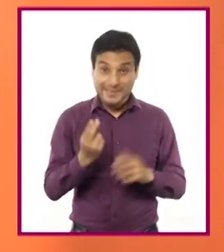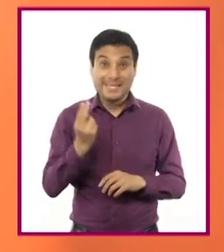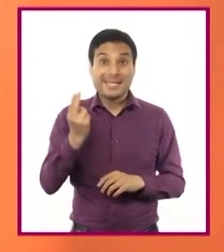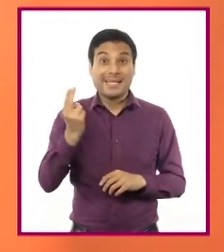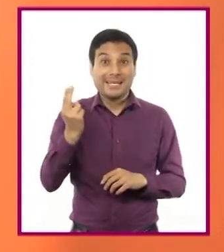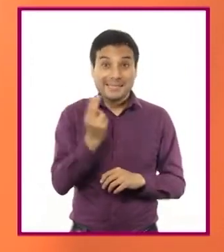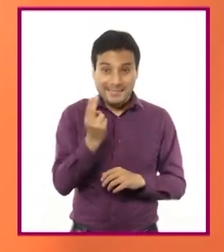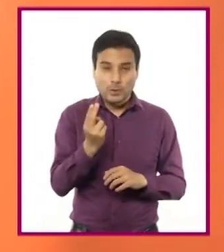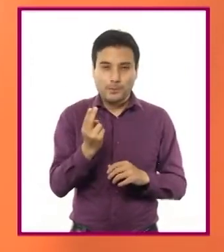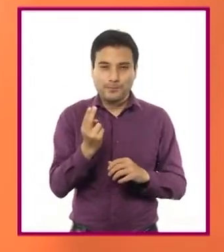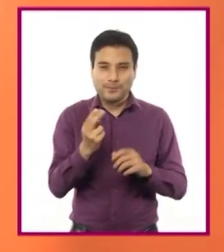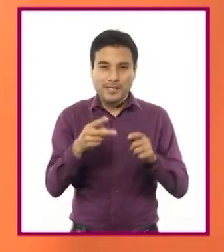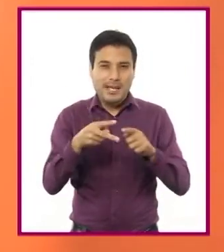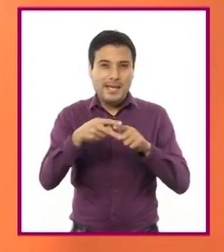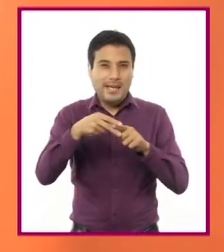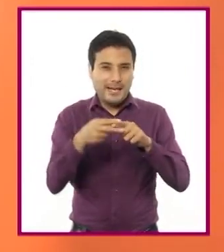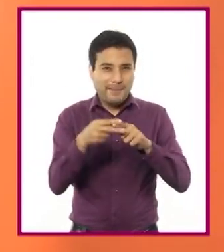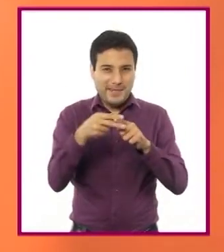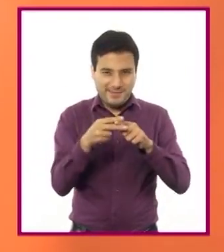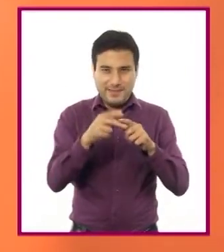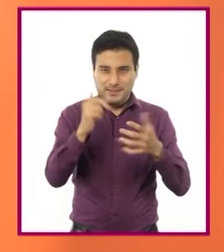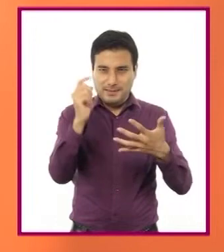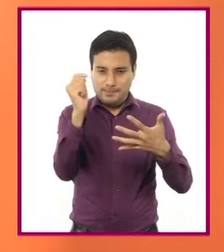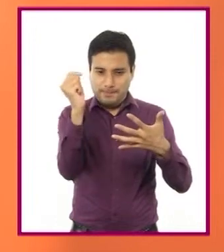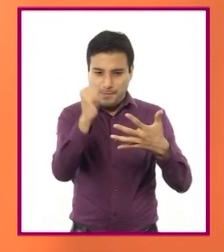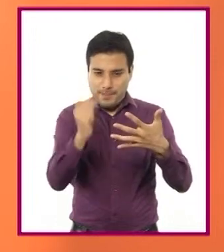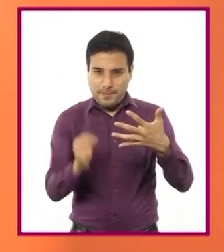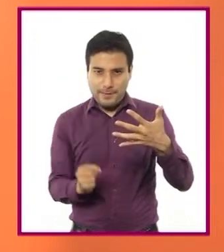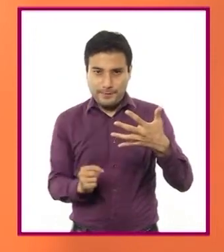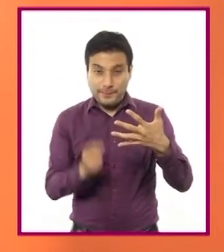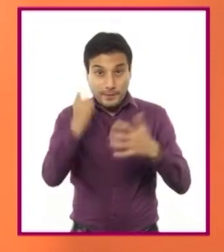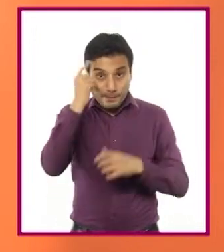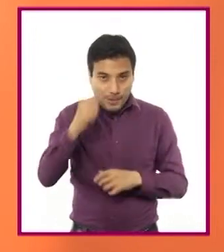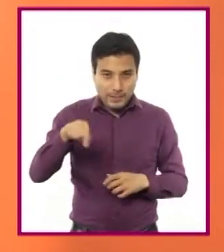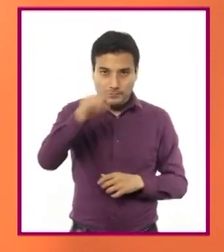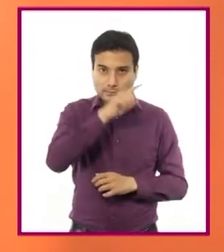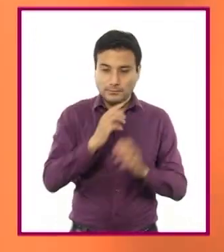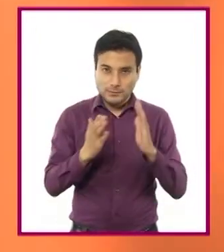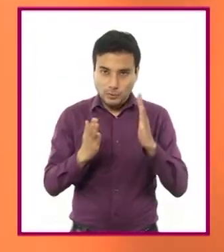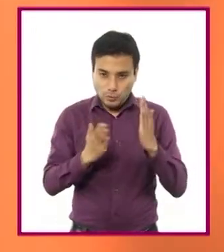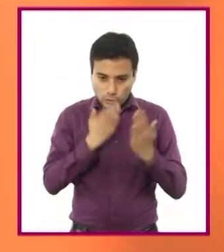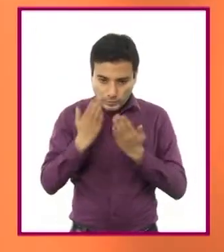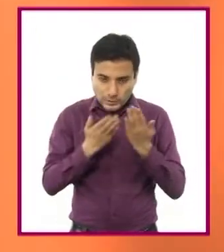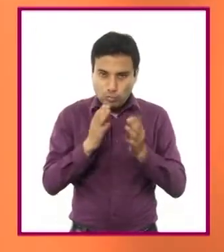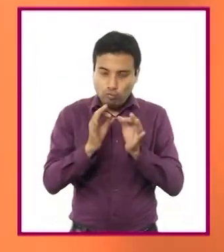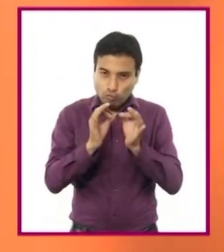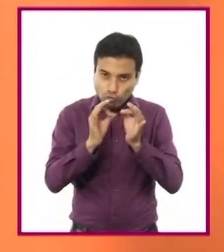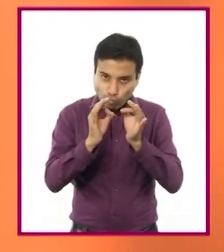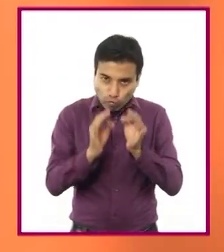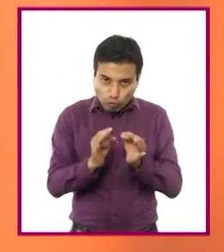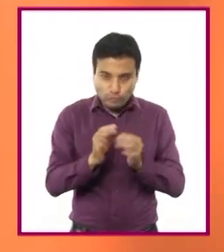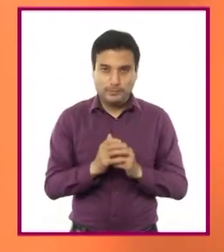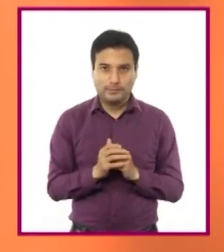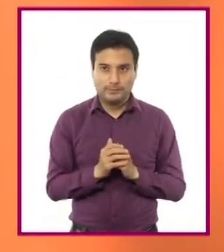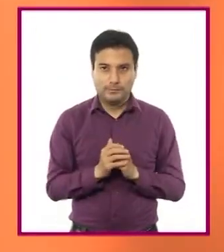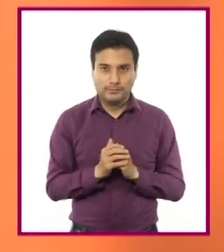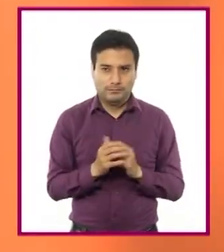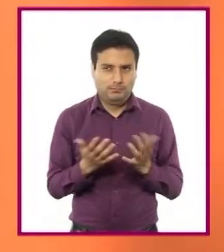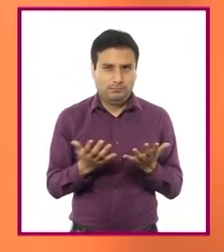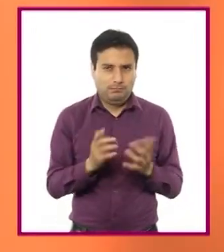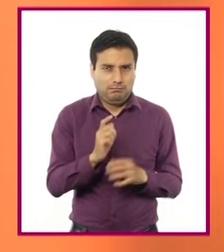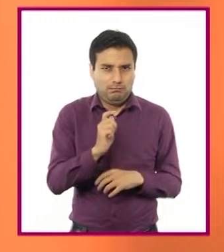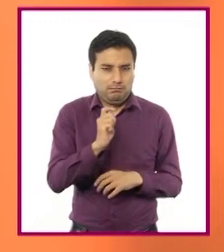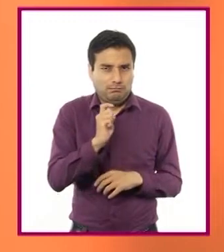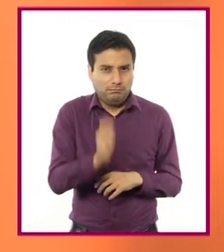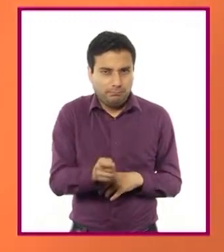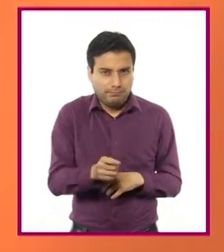otras herramientas matemáticas para que el estudio sea lo más preciso. Estas medidas son las medidas